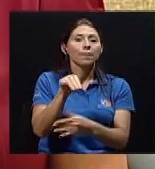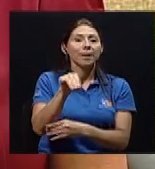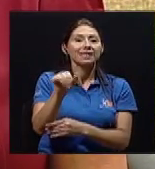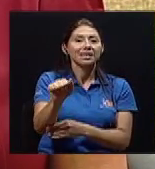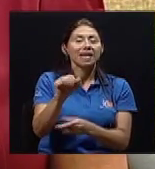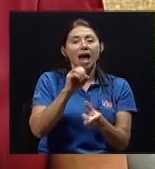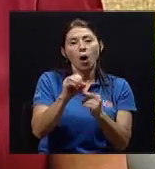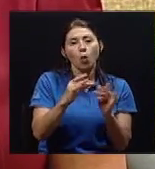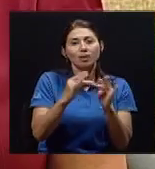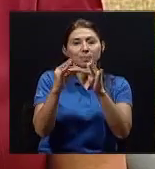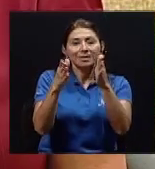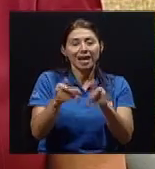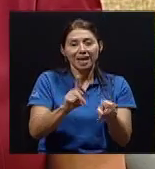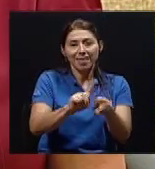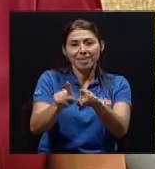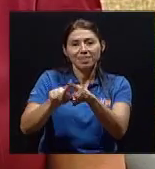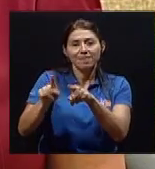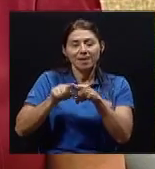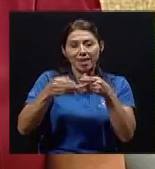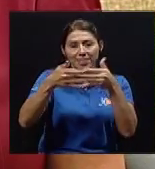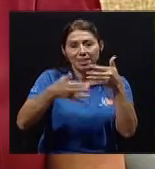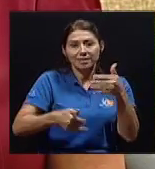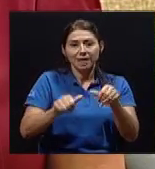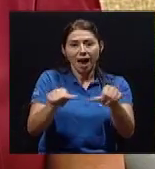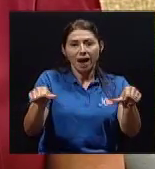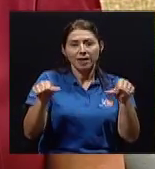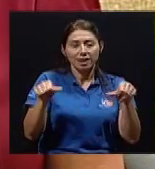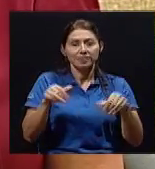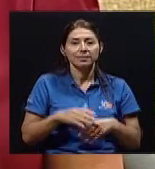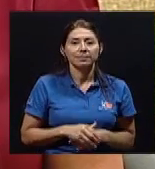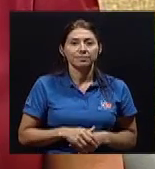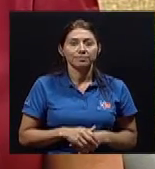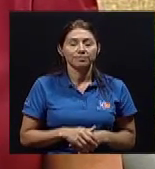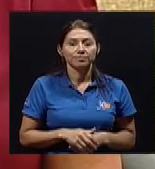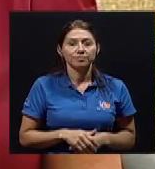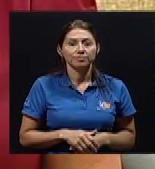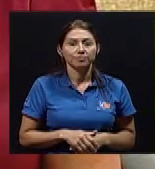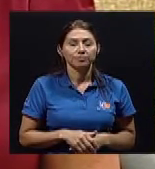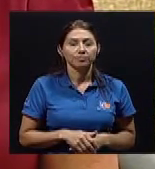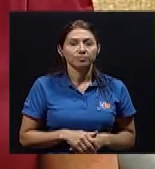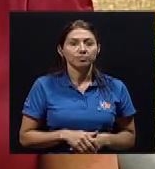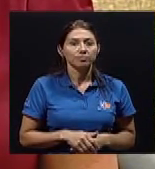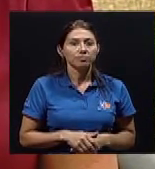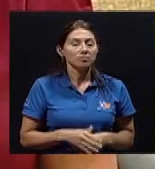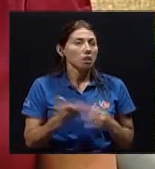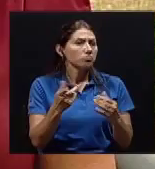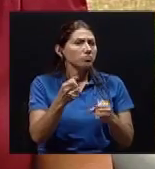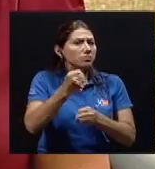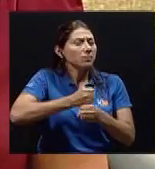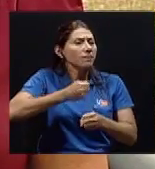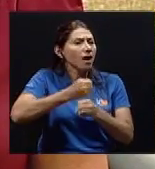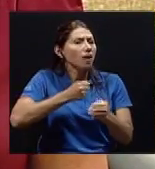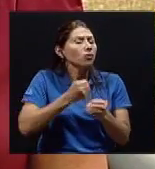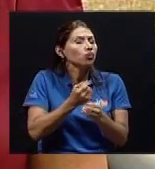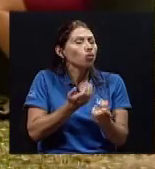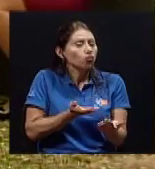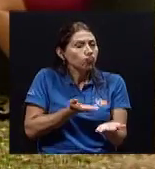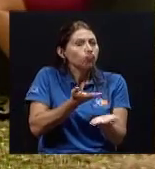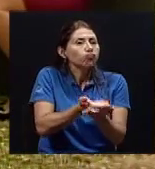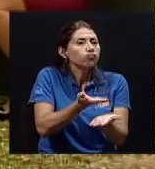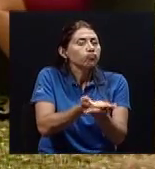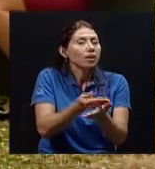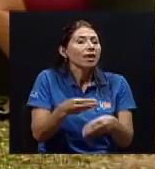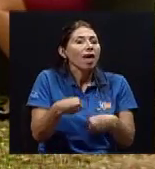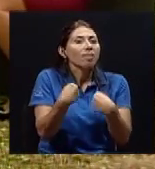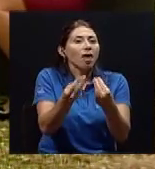o especialidades en estas diferentes áreas. Claro. Los aportes de la microbiología